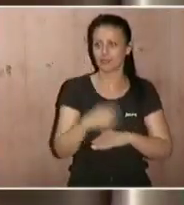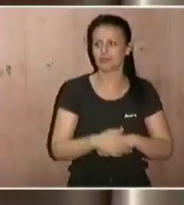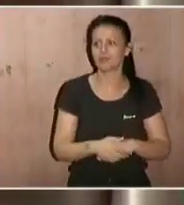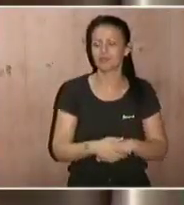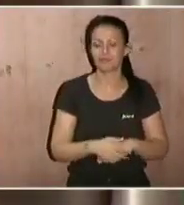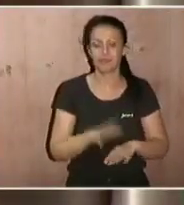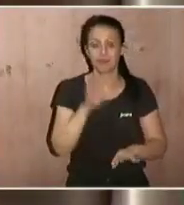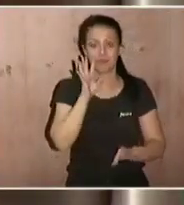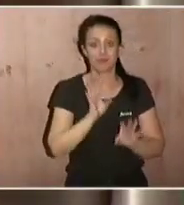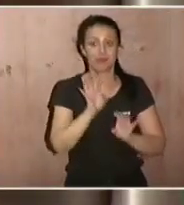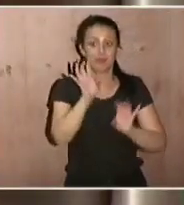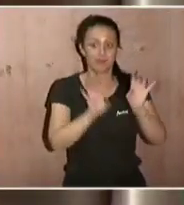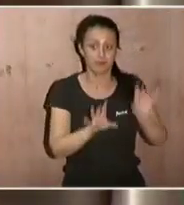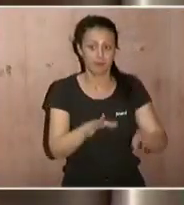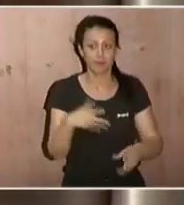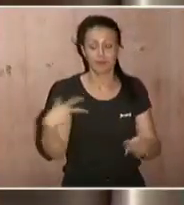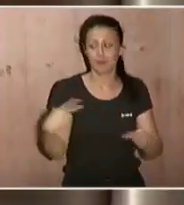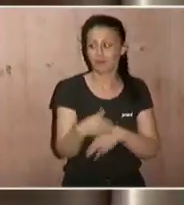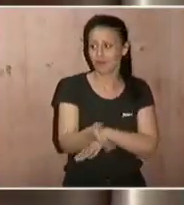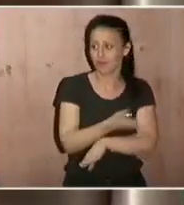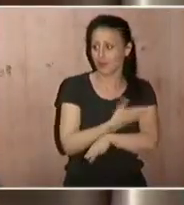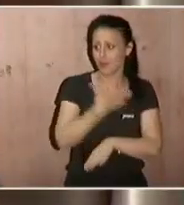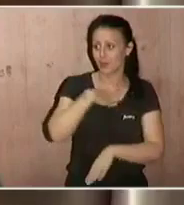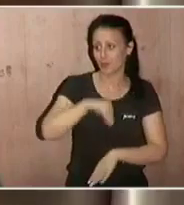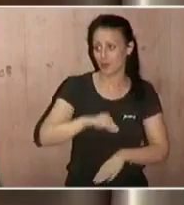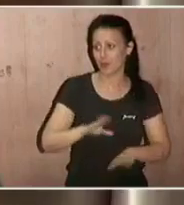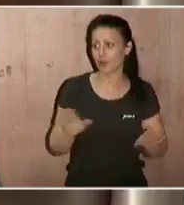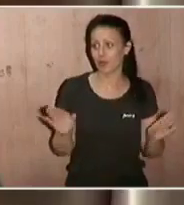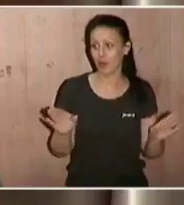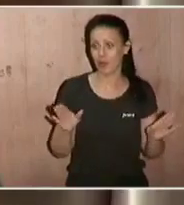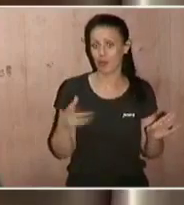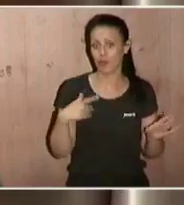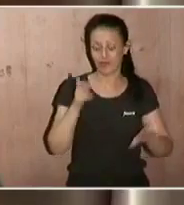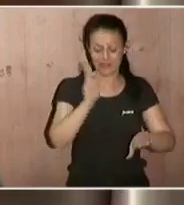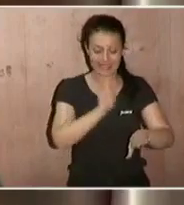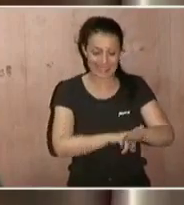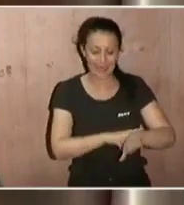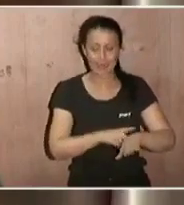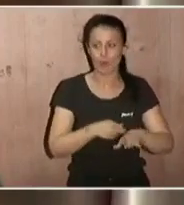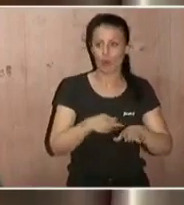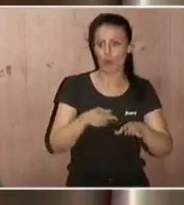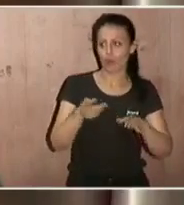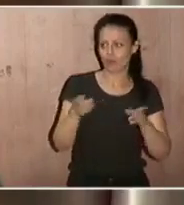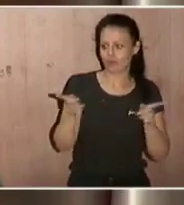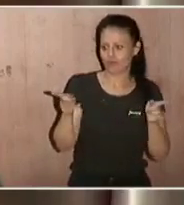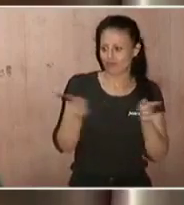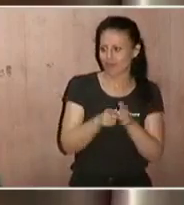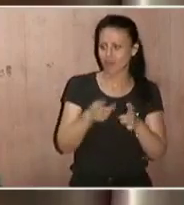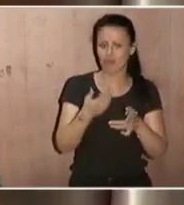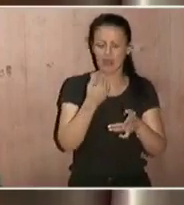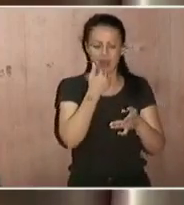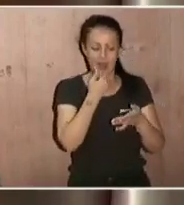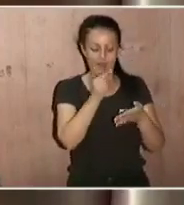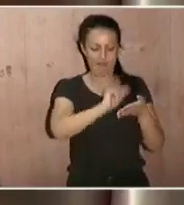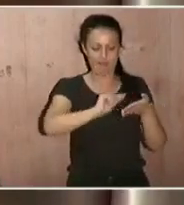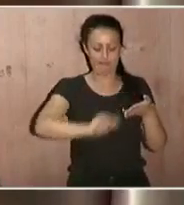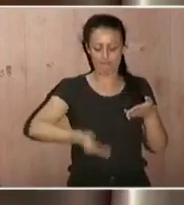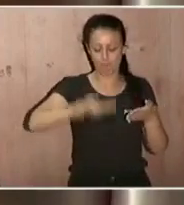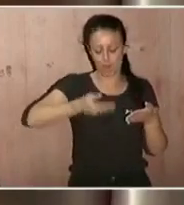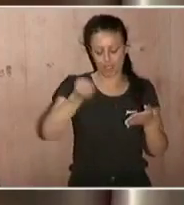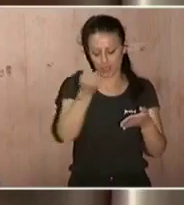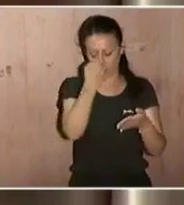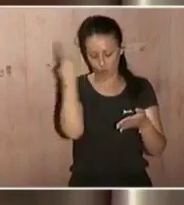Riesgos que son difícilmente evitables cuando han de limitarse por razones de tiempo a subrayar las claves sobresalientes e